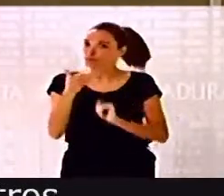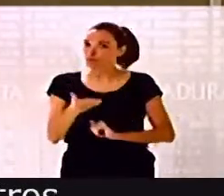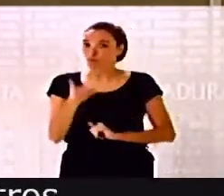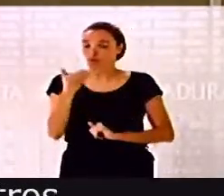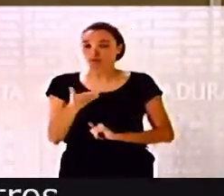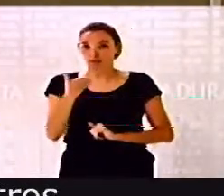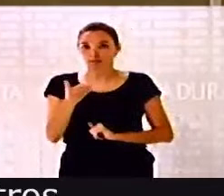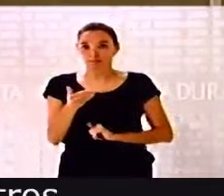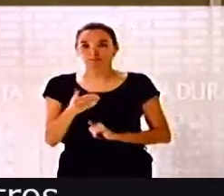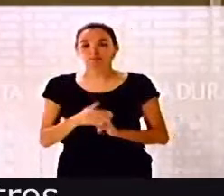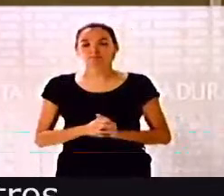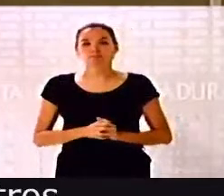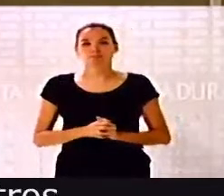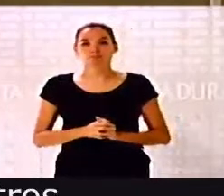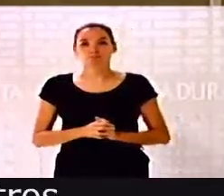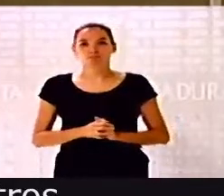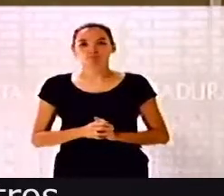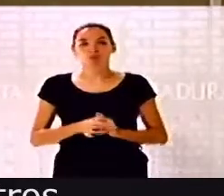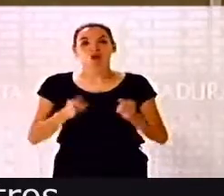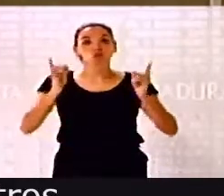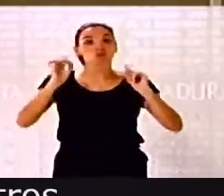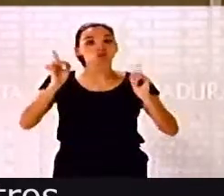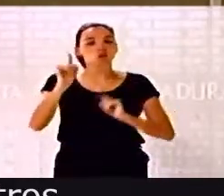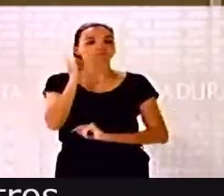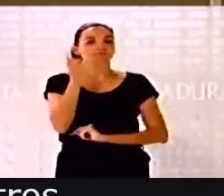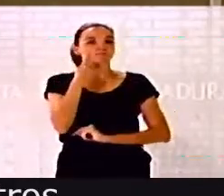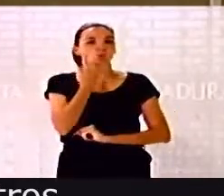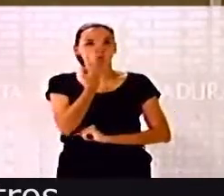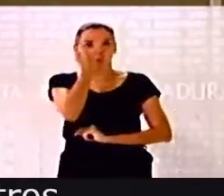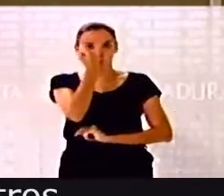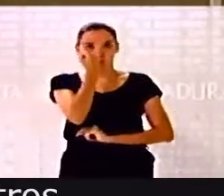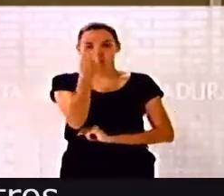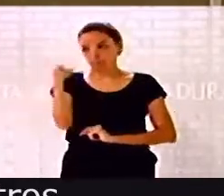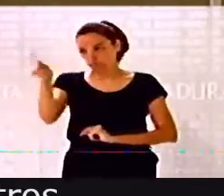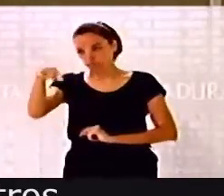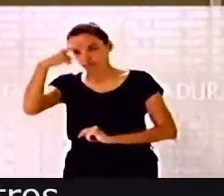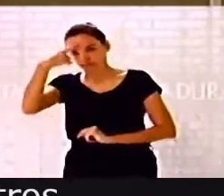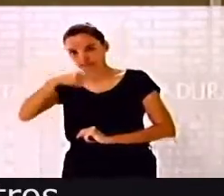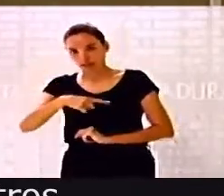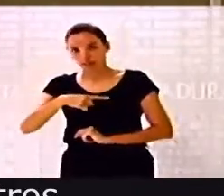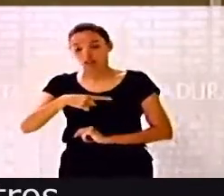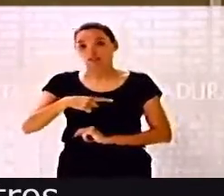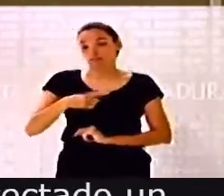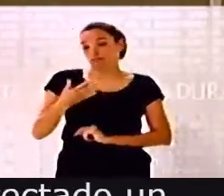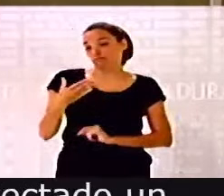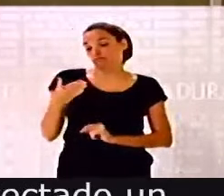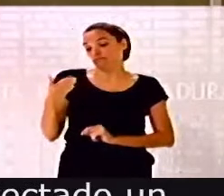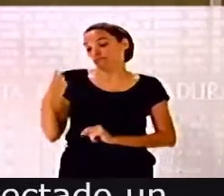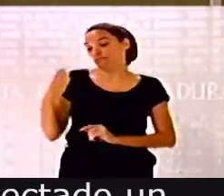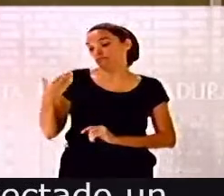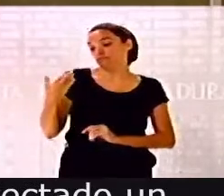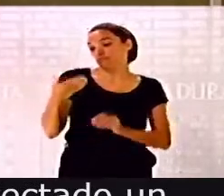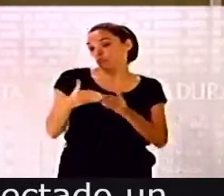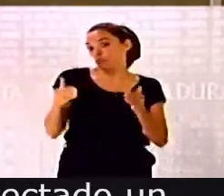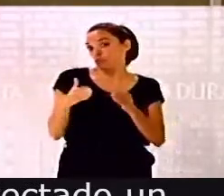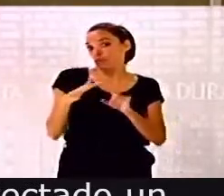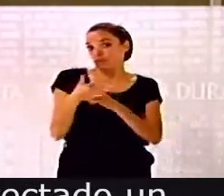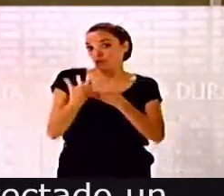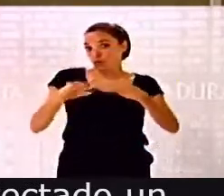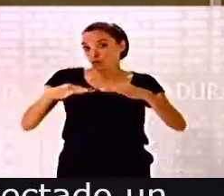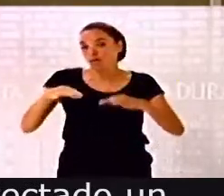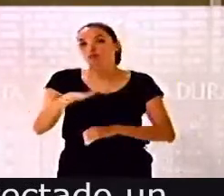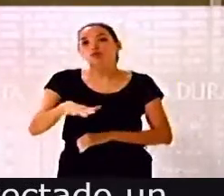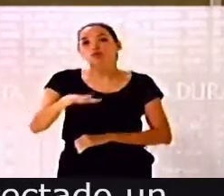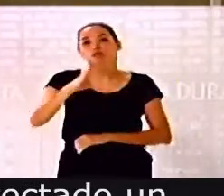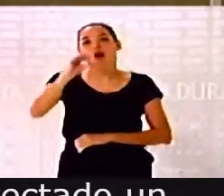importante. Solo hemos detectado un brote, como ustedes saben, en el periodo de nueva normalidad en el CAM